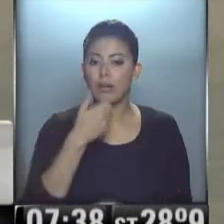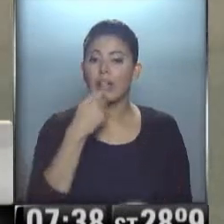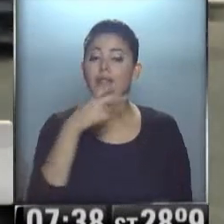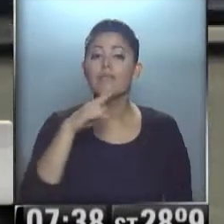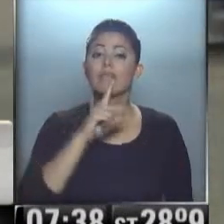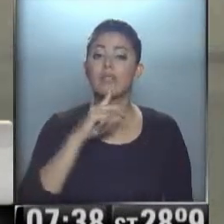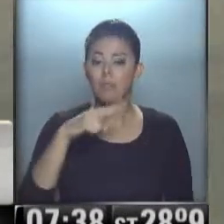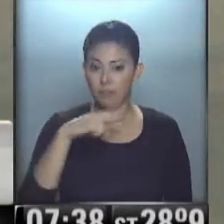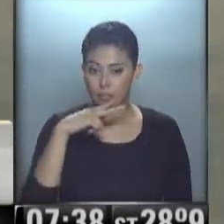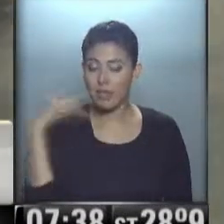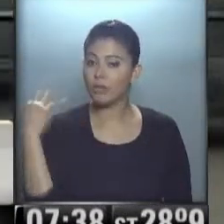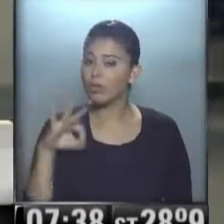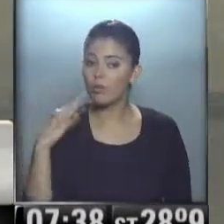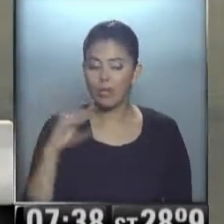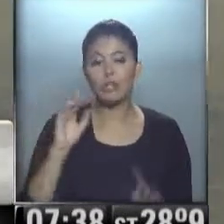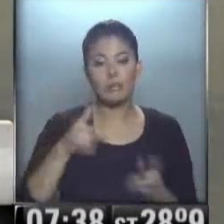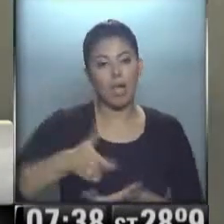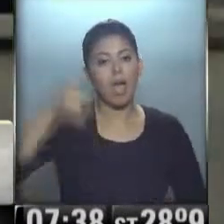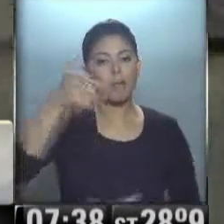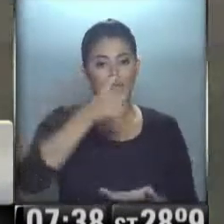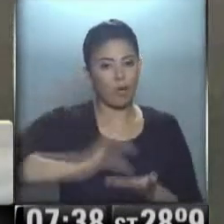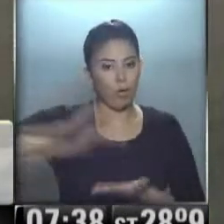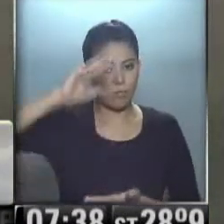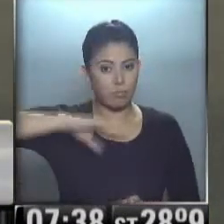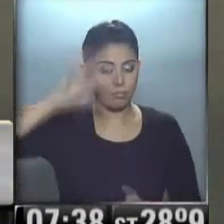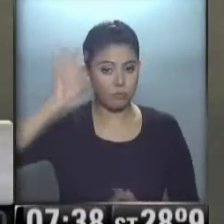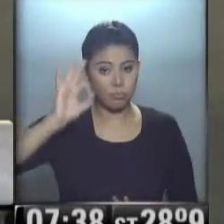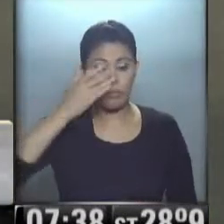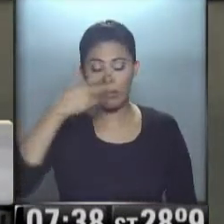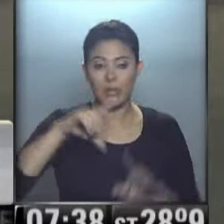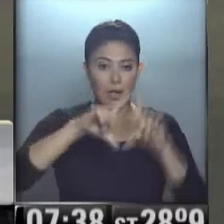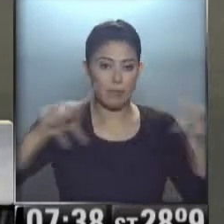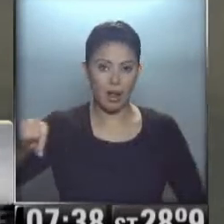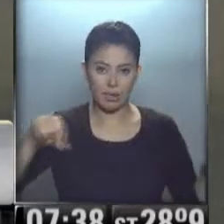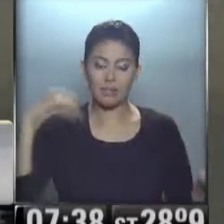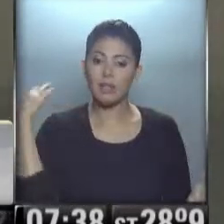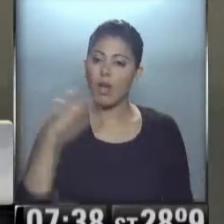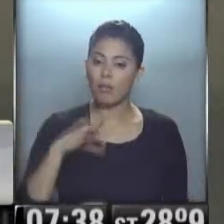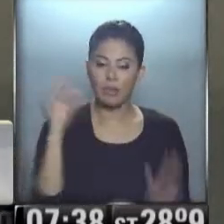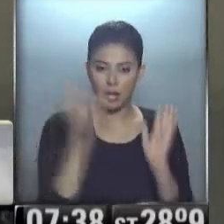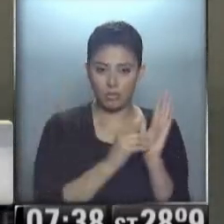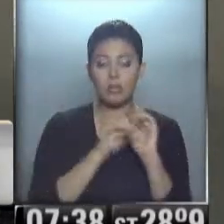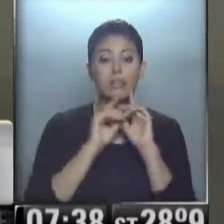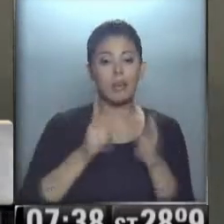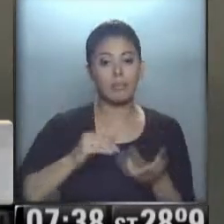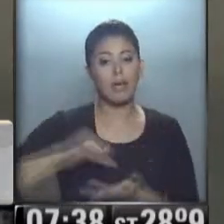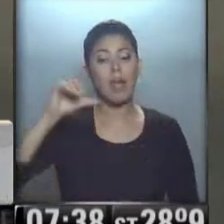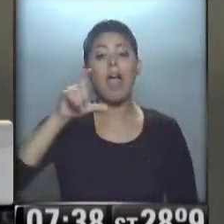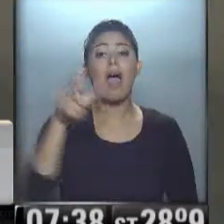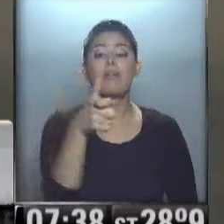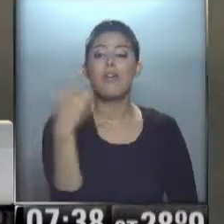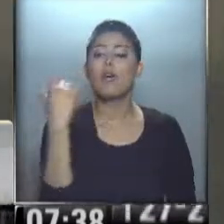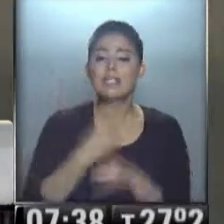al día así como el matafuegos cargado y las balizas reglamentarias y el matafuego siempre a